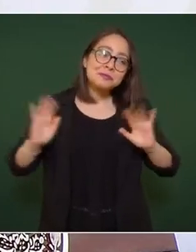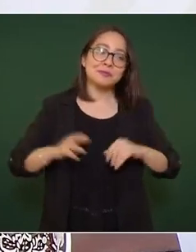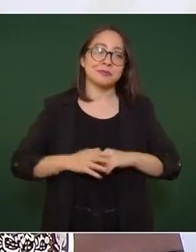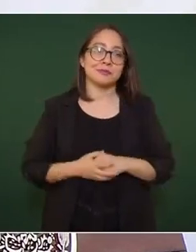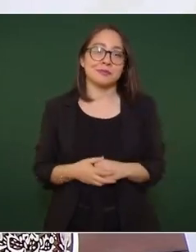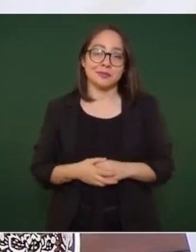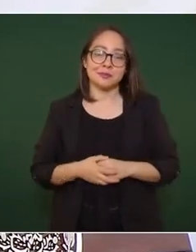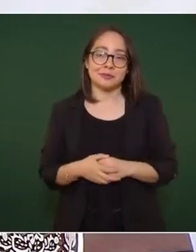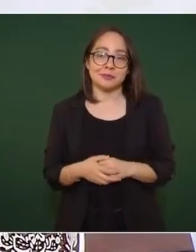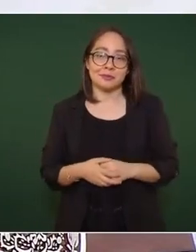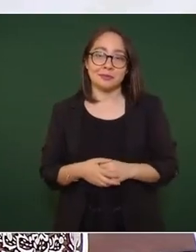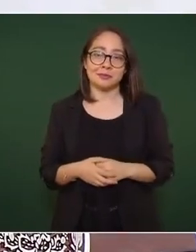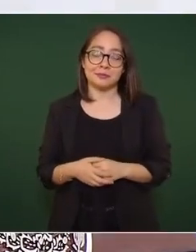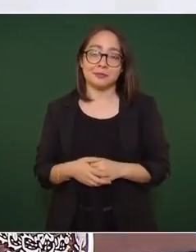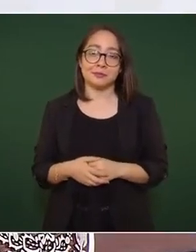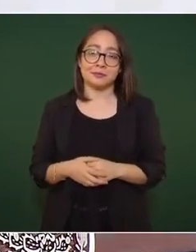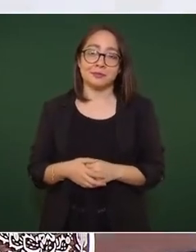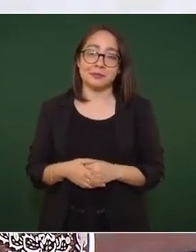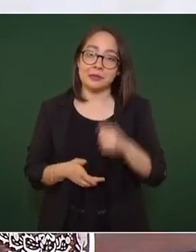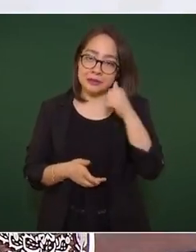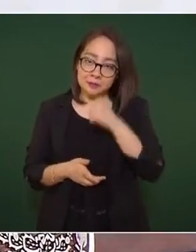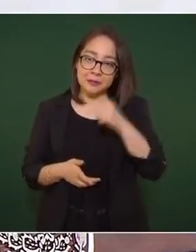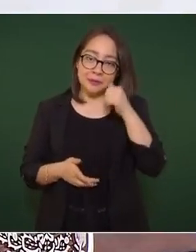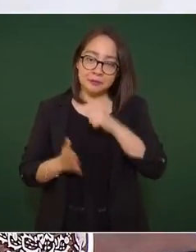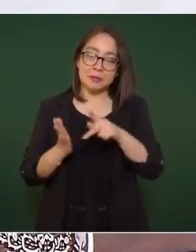y siempre el periódico